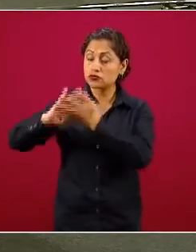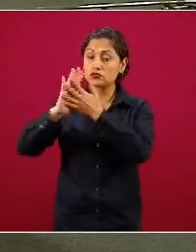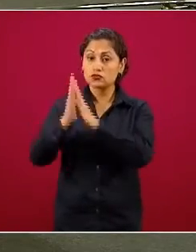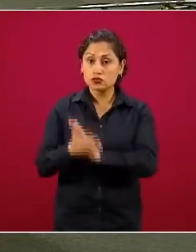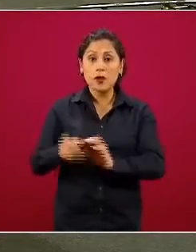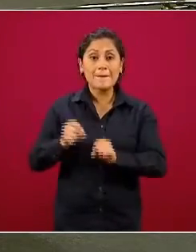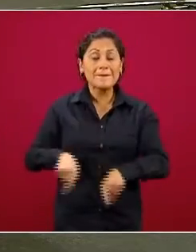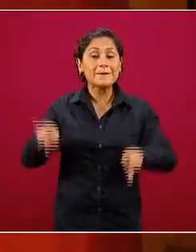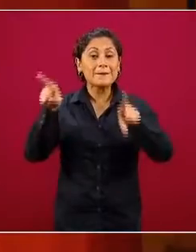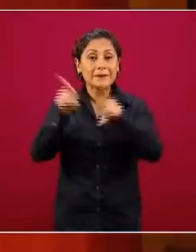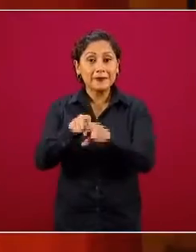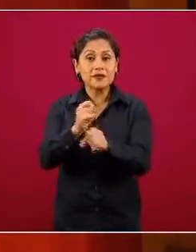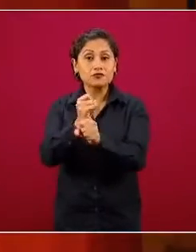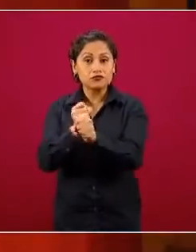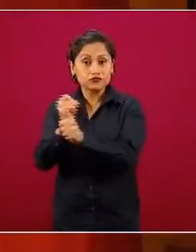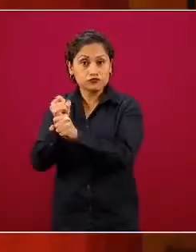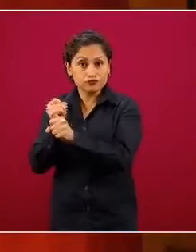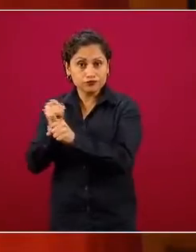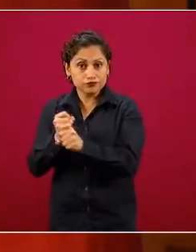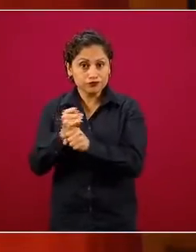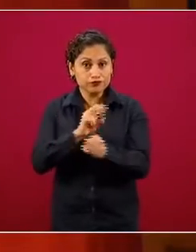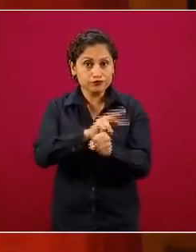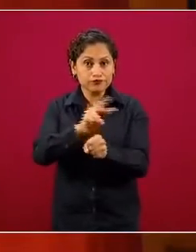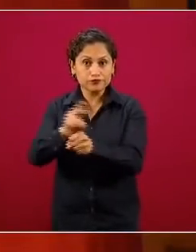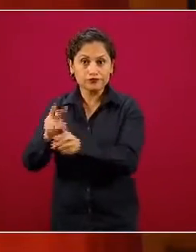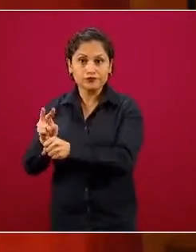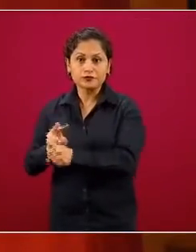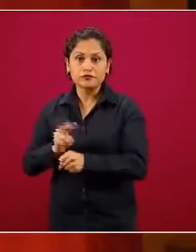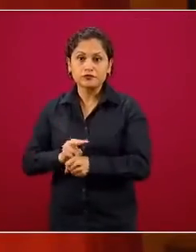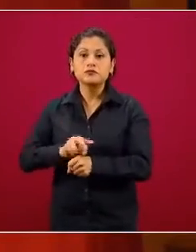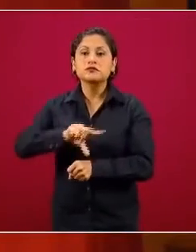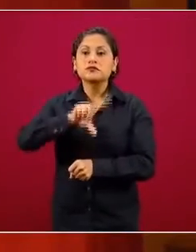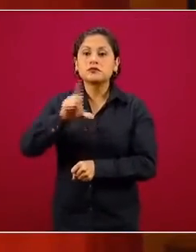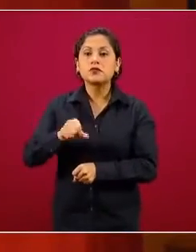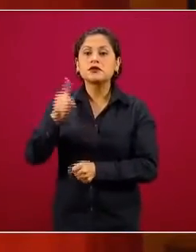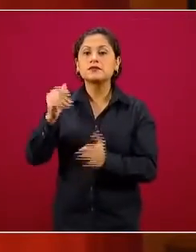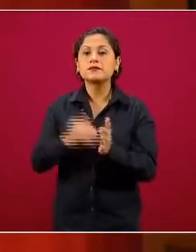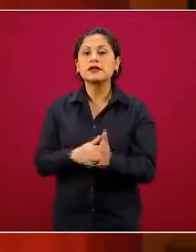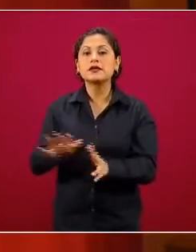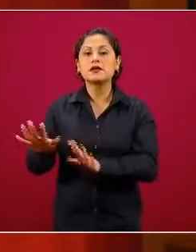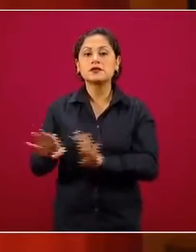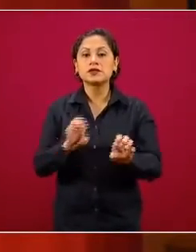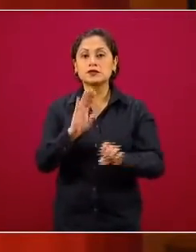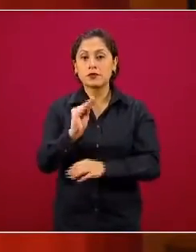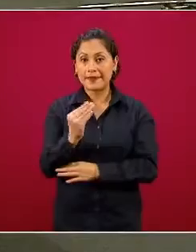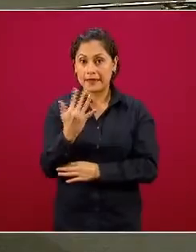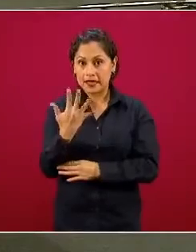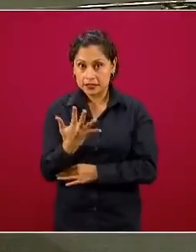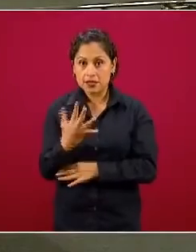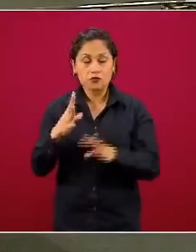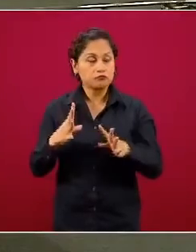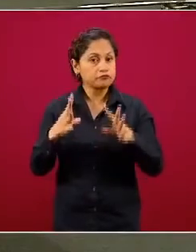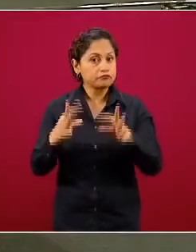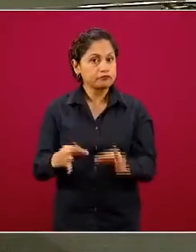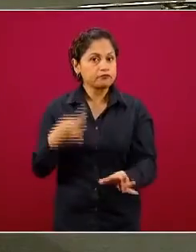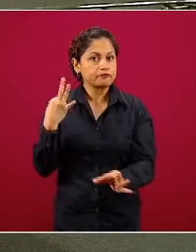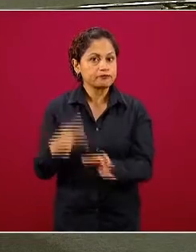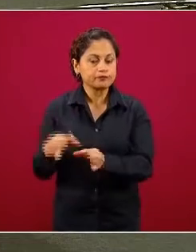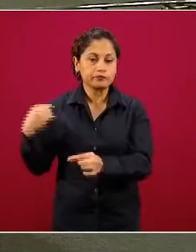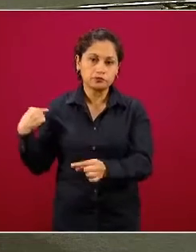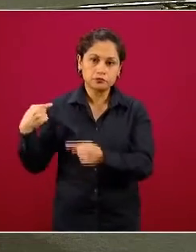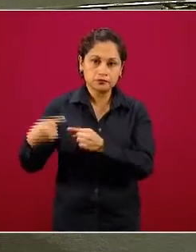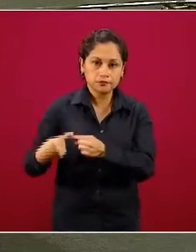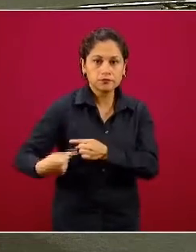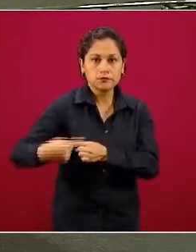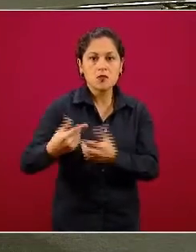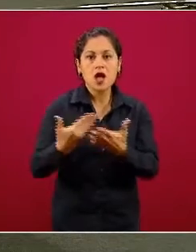vigilancia epidemiológica. Su versión contemporánea se estableció gruesamente en 1995 y del 95 para acá ha tenido